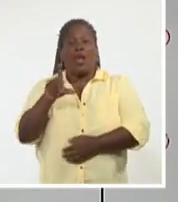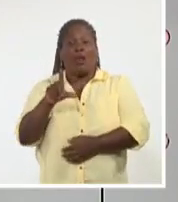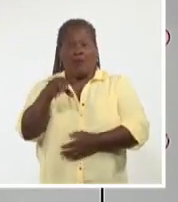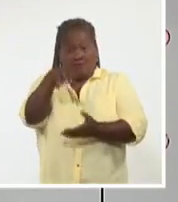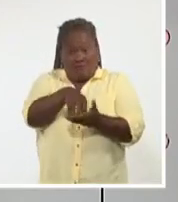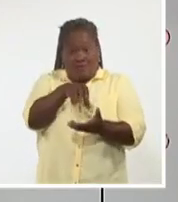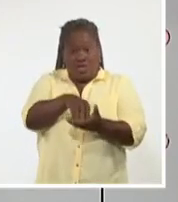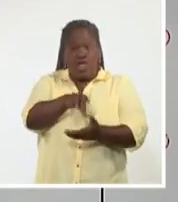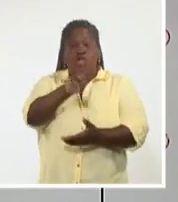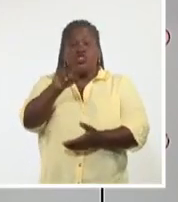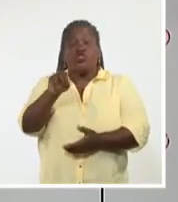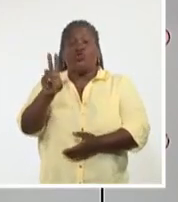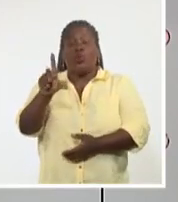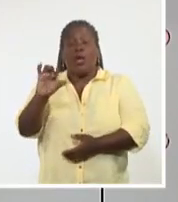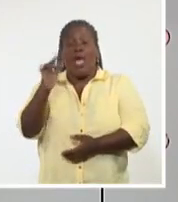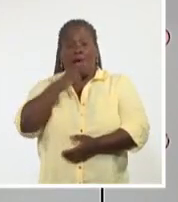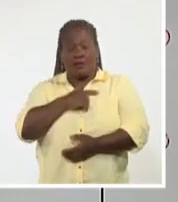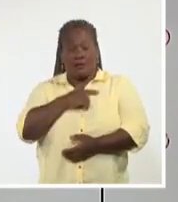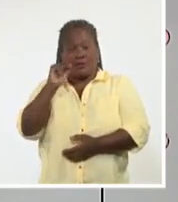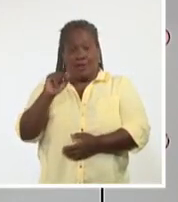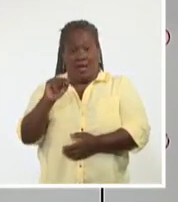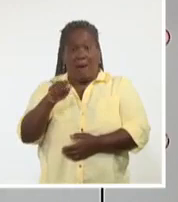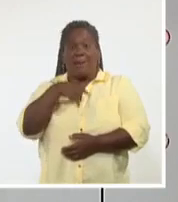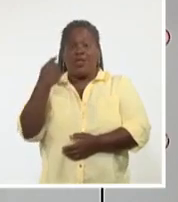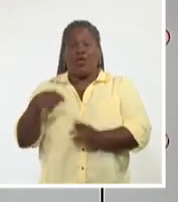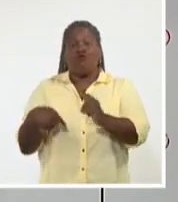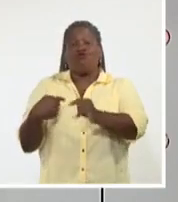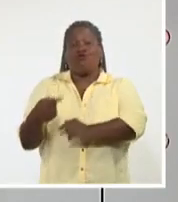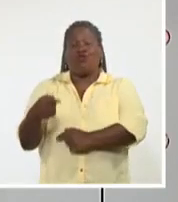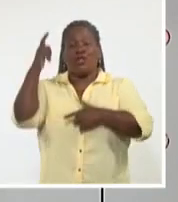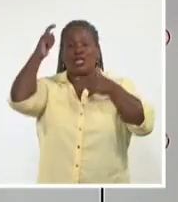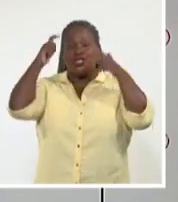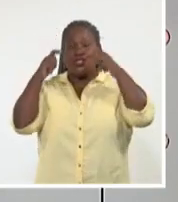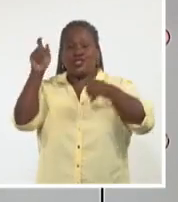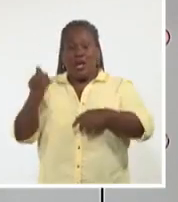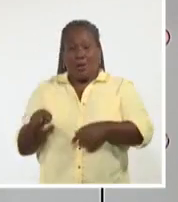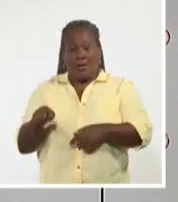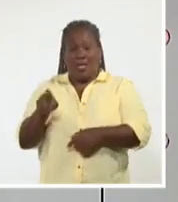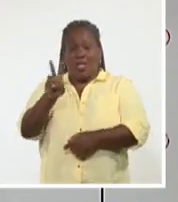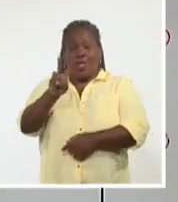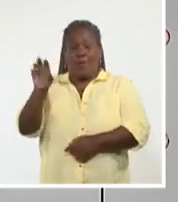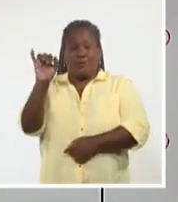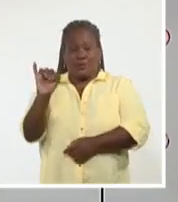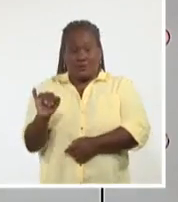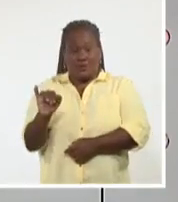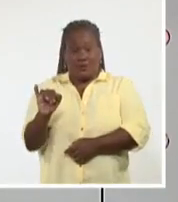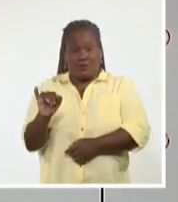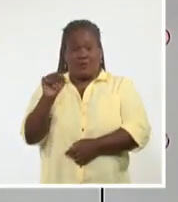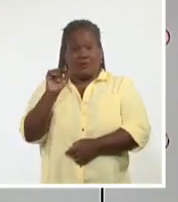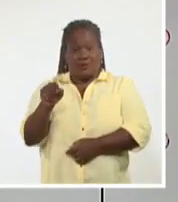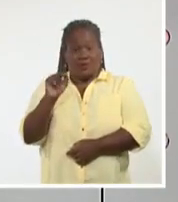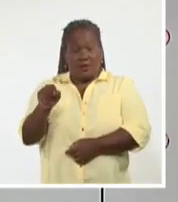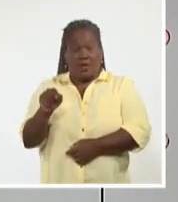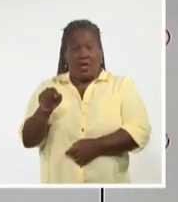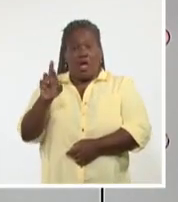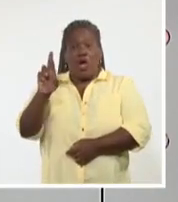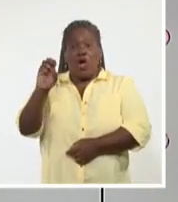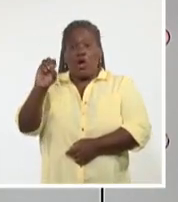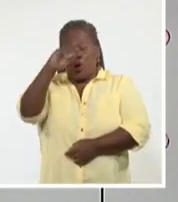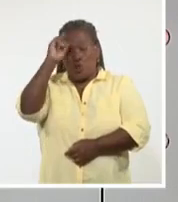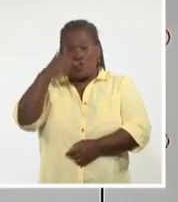rosales el candidato perdedor contra hugo chávez en las elecciones presidenciales de 2006 celebre rosales por sus